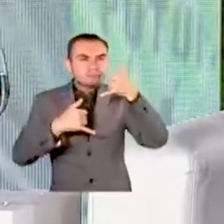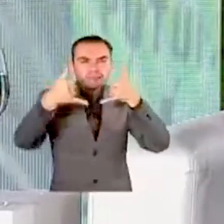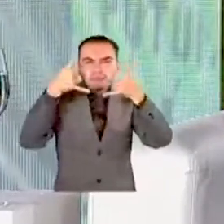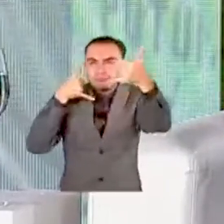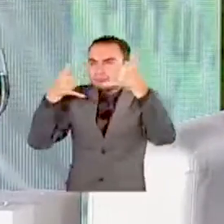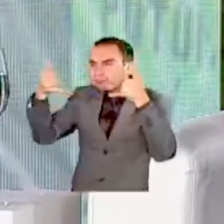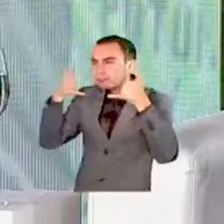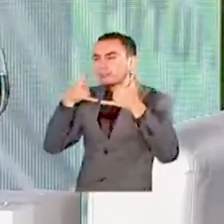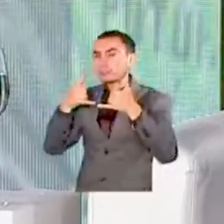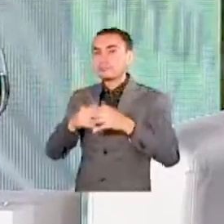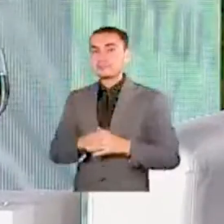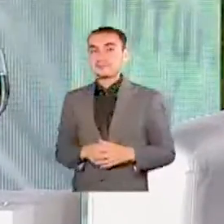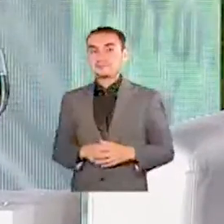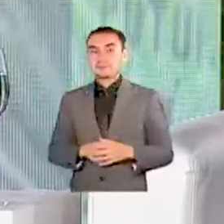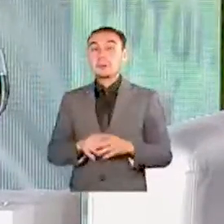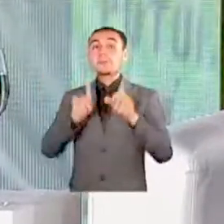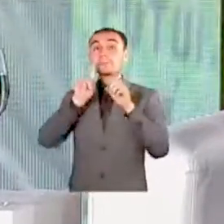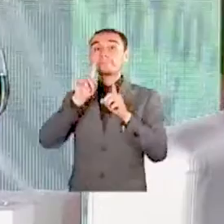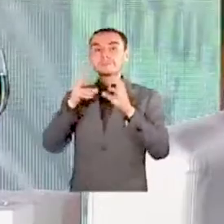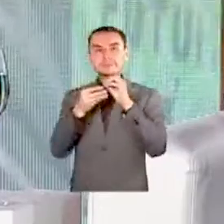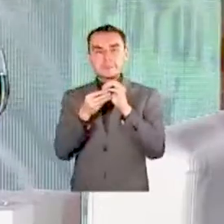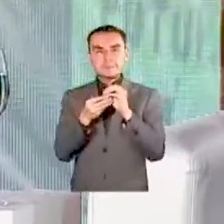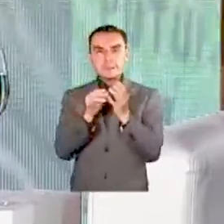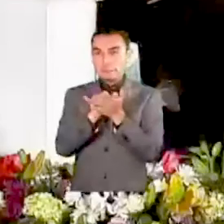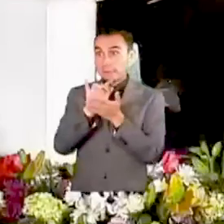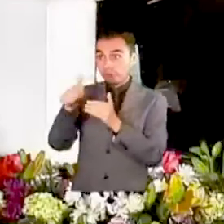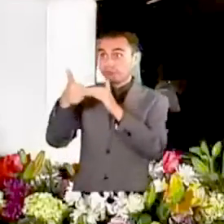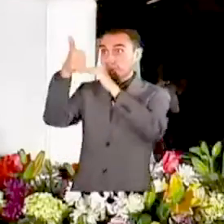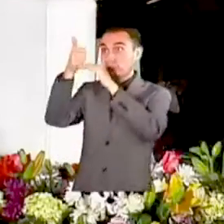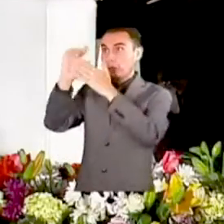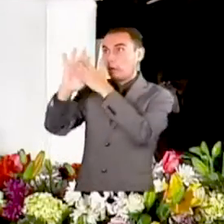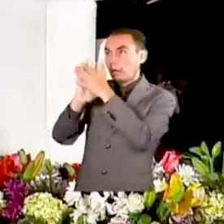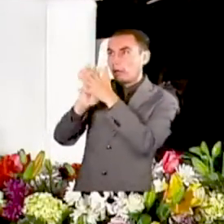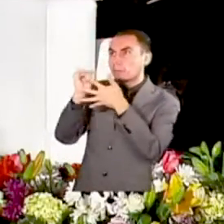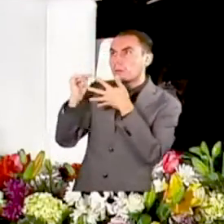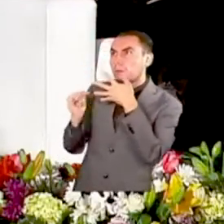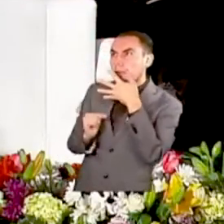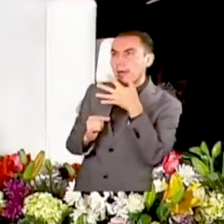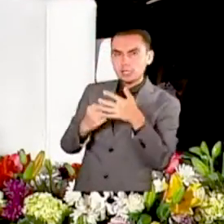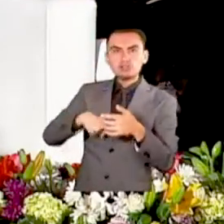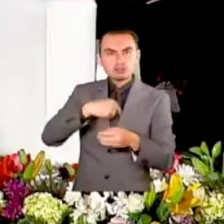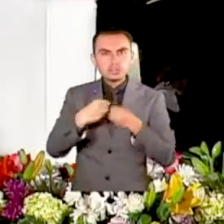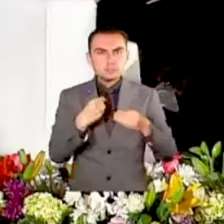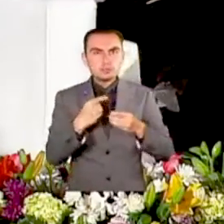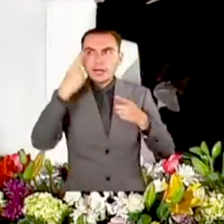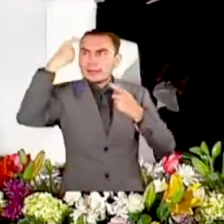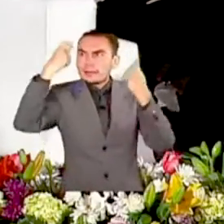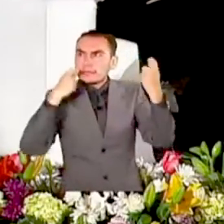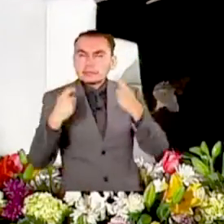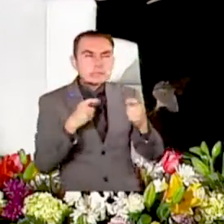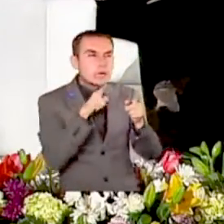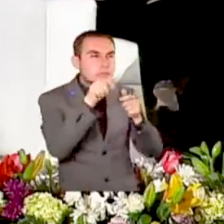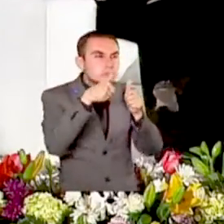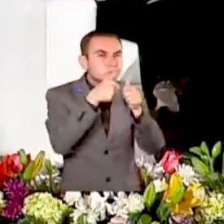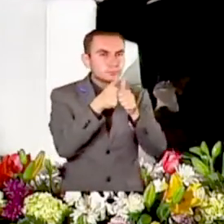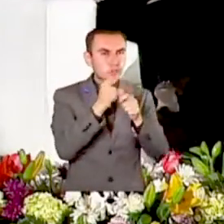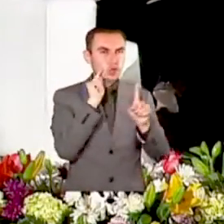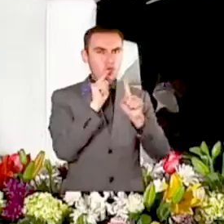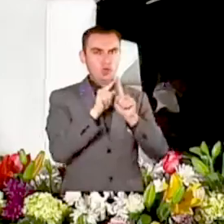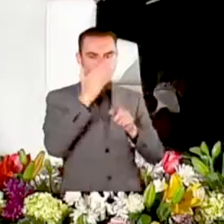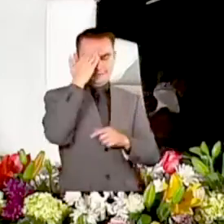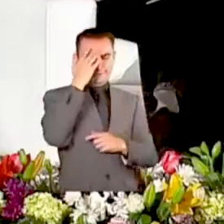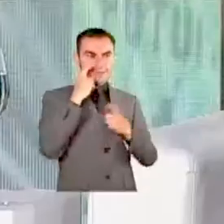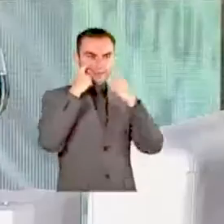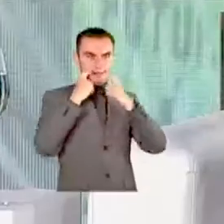de eso, hemos dado, de acuerdo con su instrucción, una estrategia de seguimiento a la atención y a la protección de los